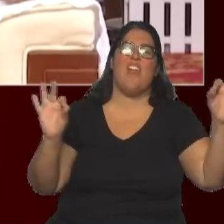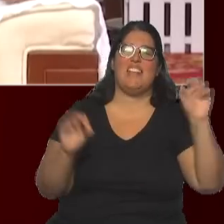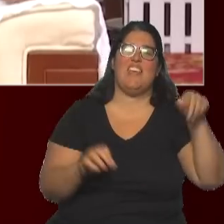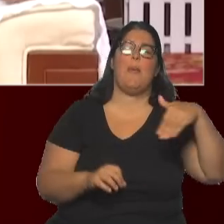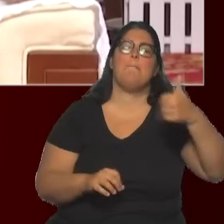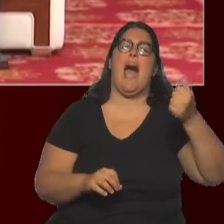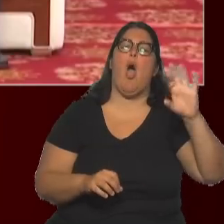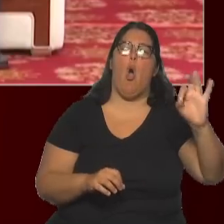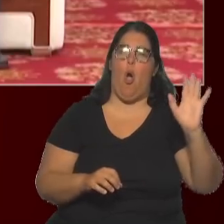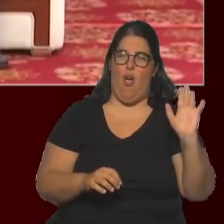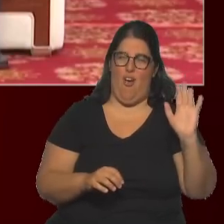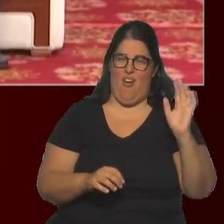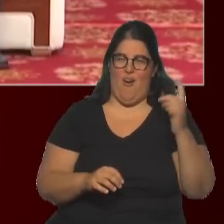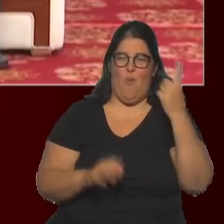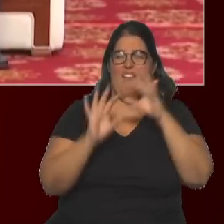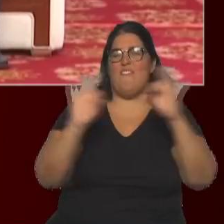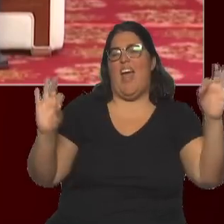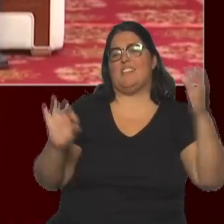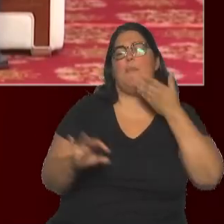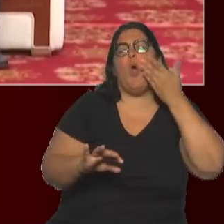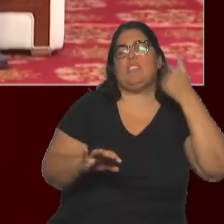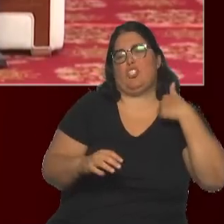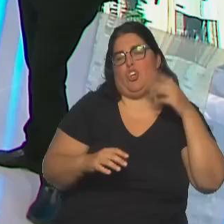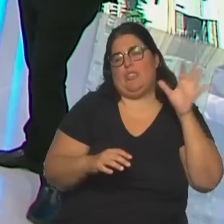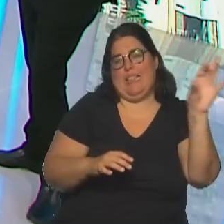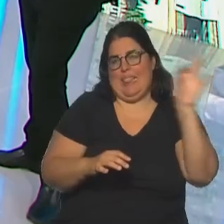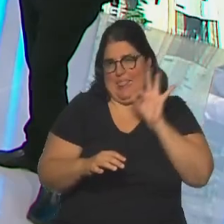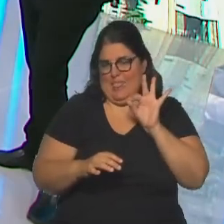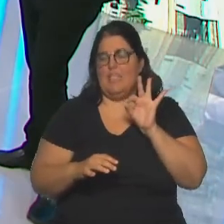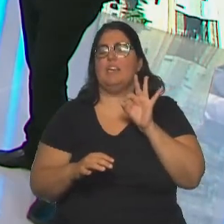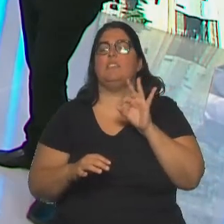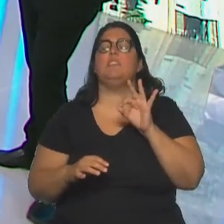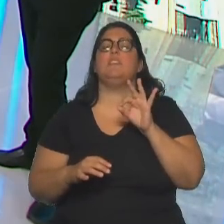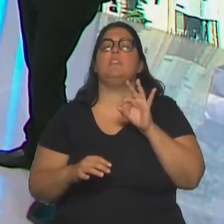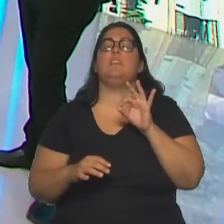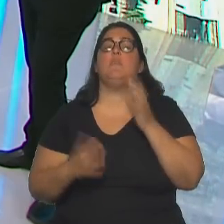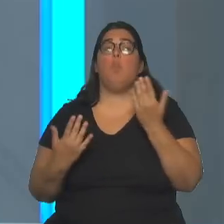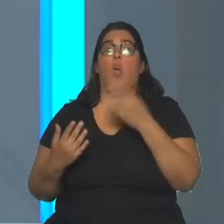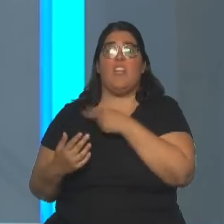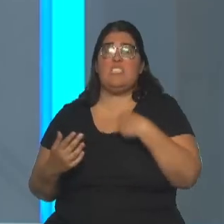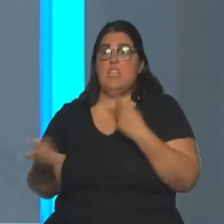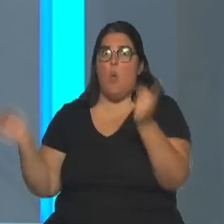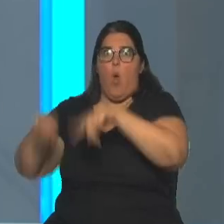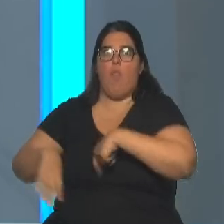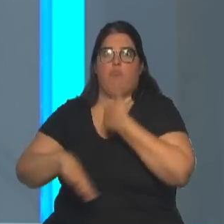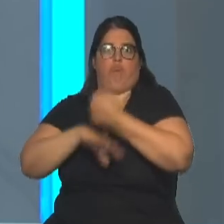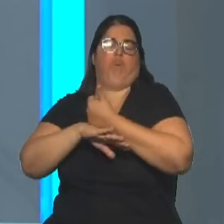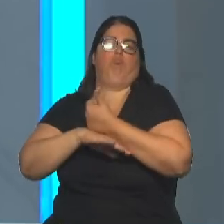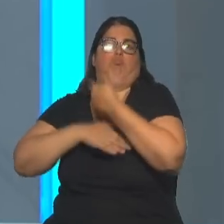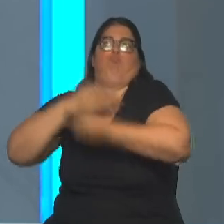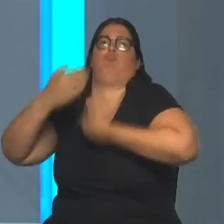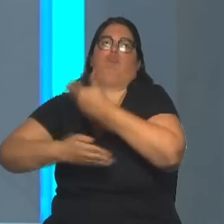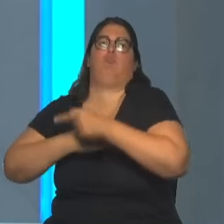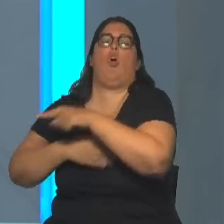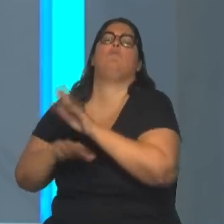permito usar este giro poético, puede volver a ponerse de pie y avanzar ya con sus